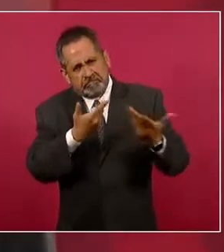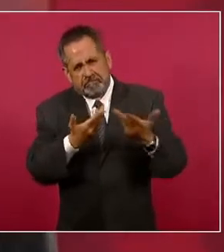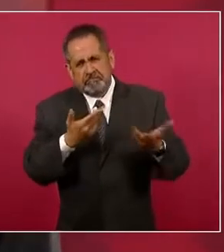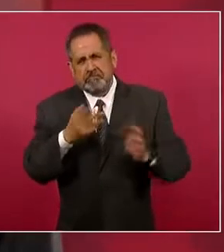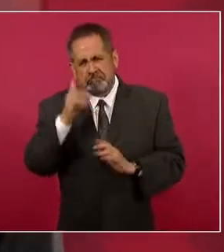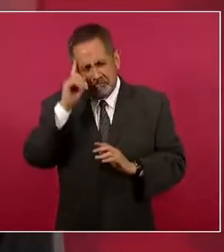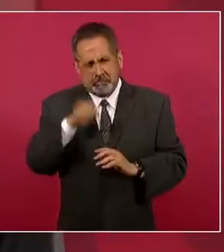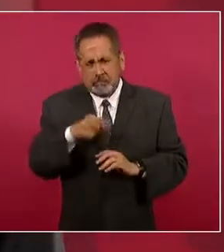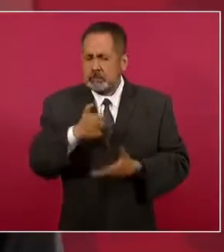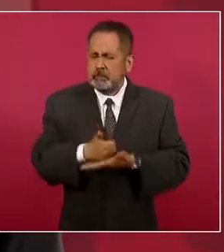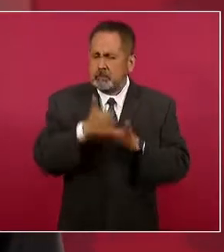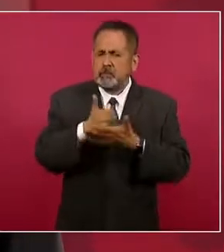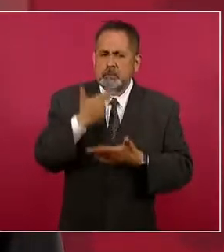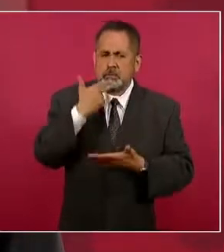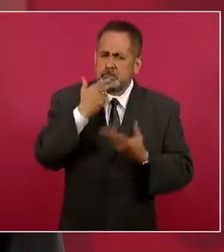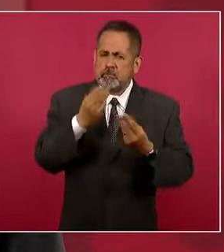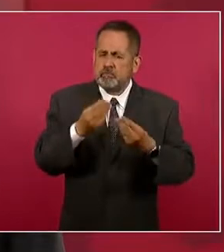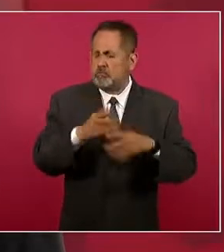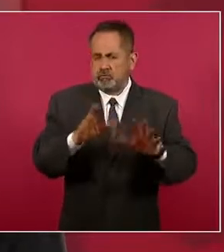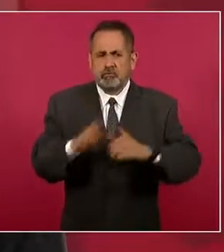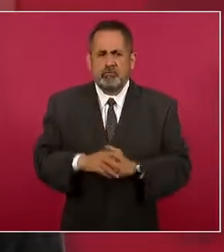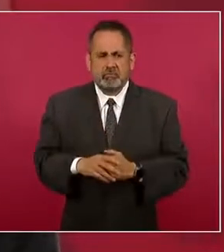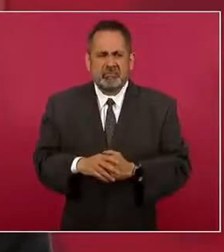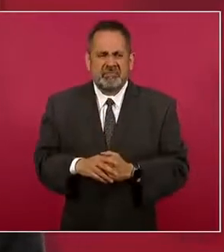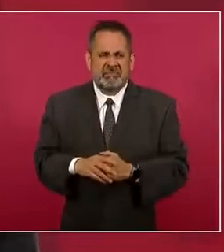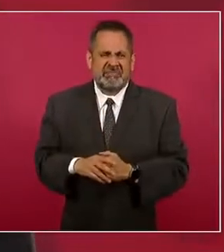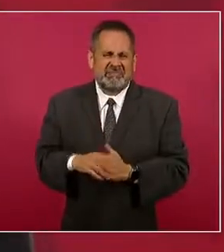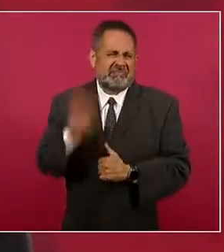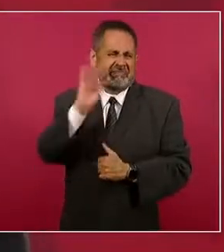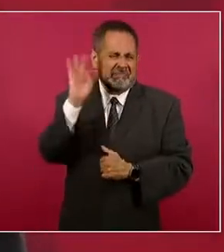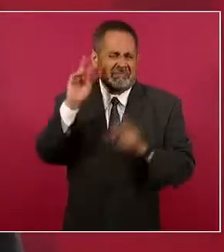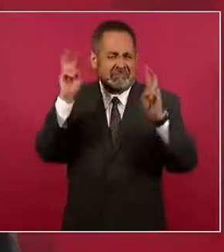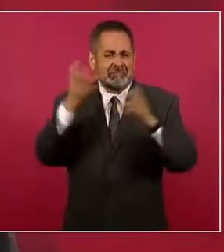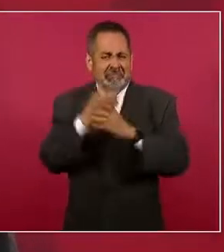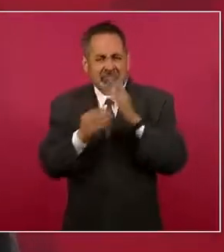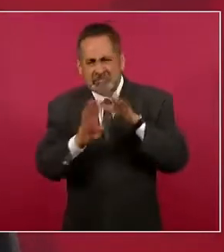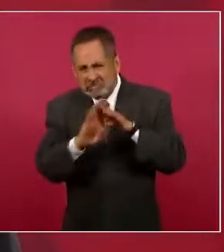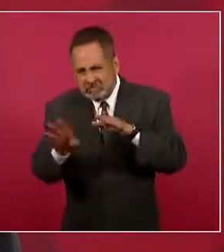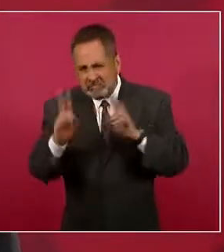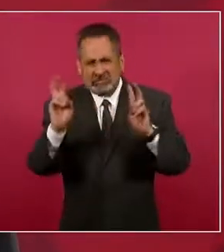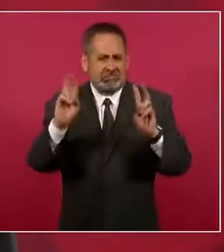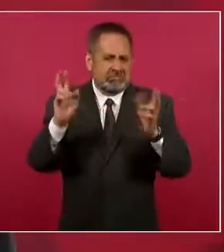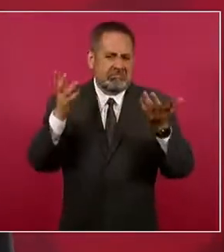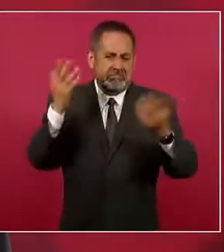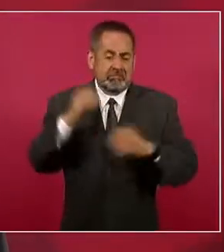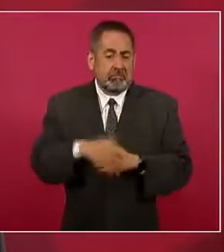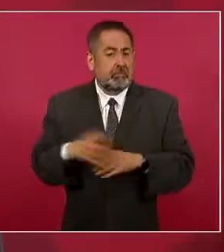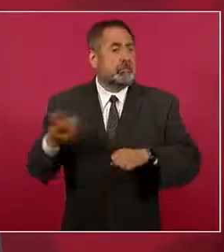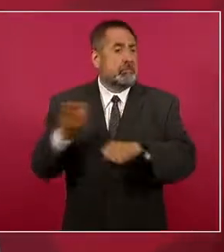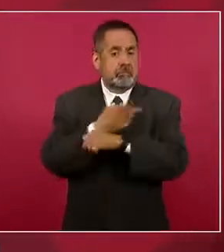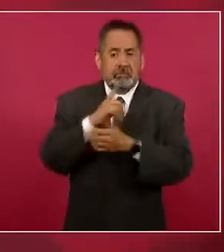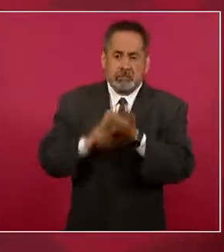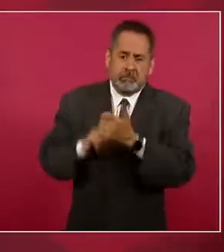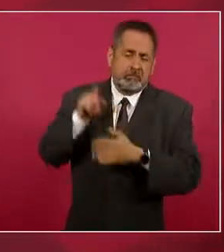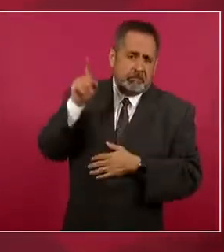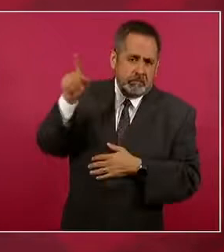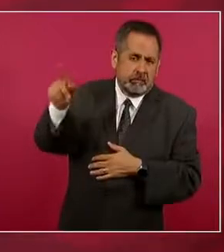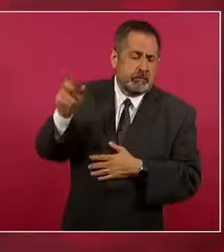y creo que esto ayuda mucho. Puede ser en tema migratorio, puede ser lo que está sucediendo